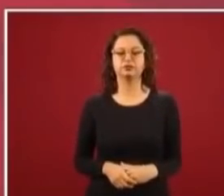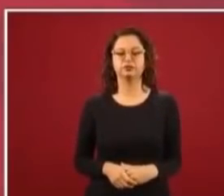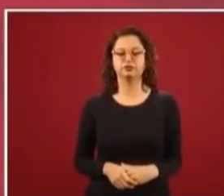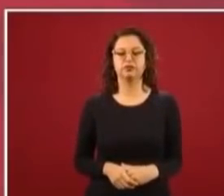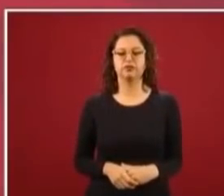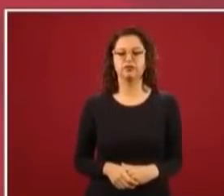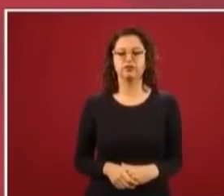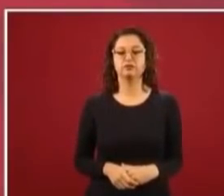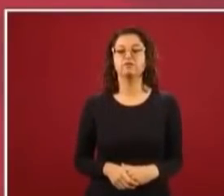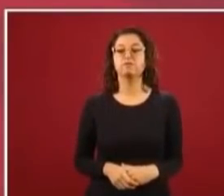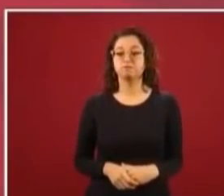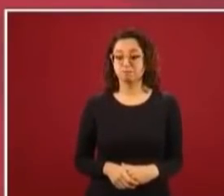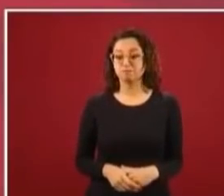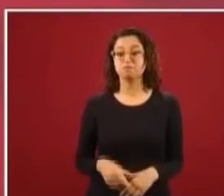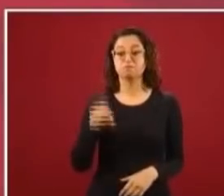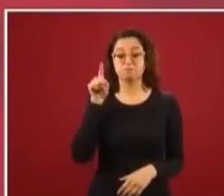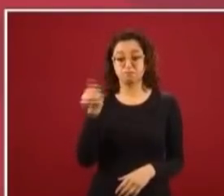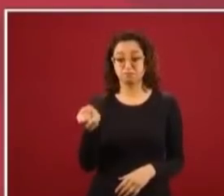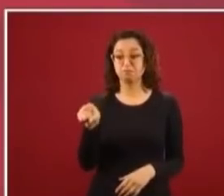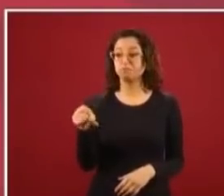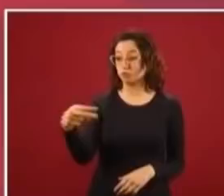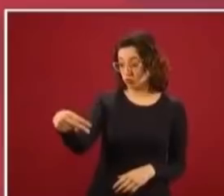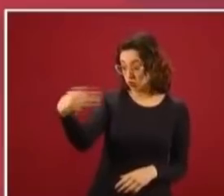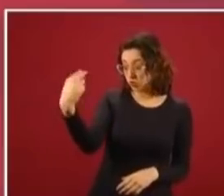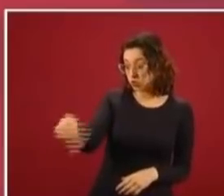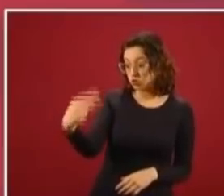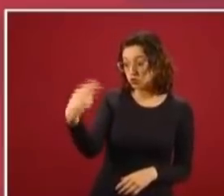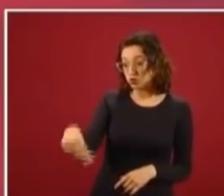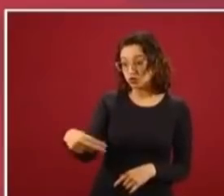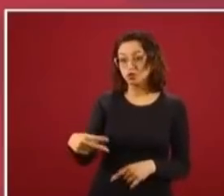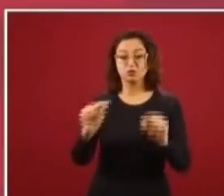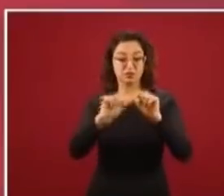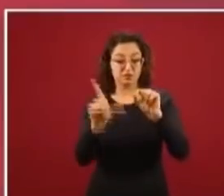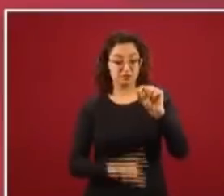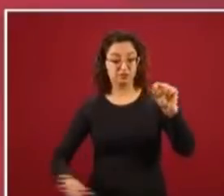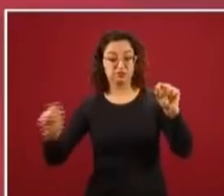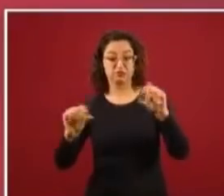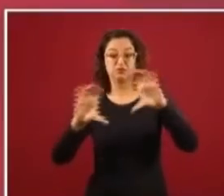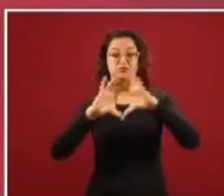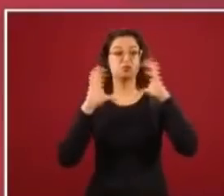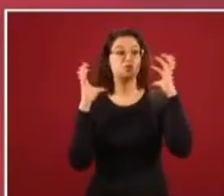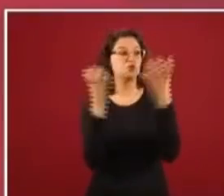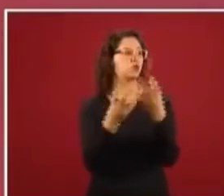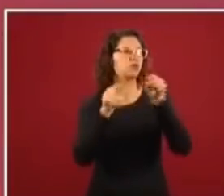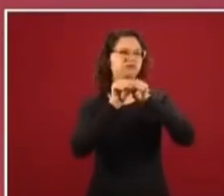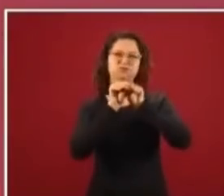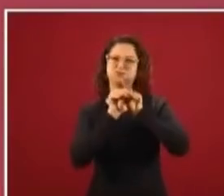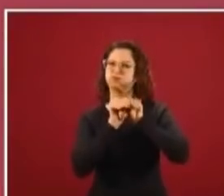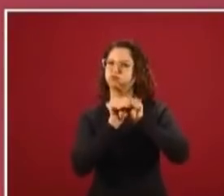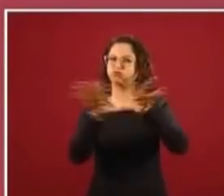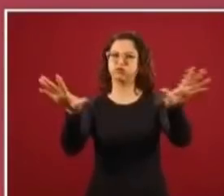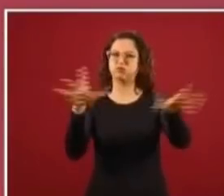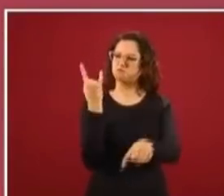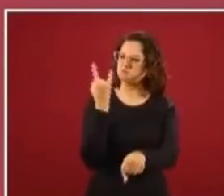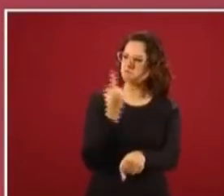va a conocerse su responsabilidad en México y en el extranjero,